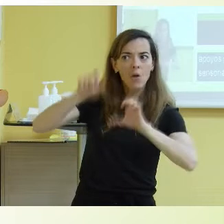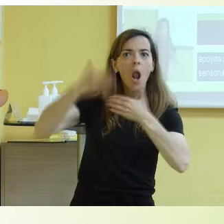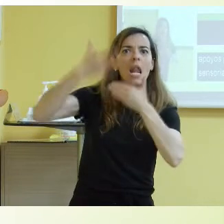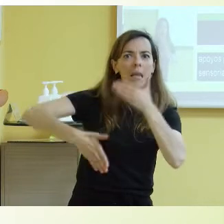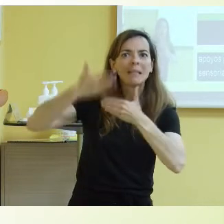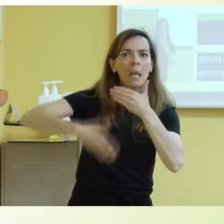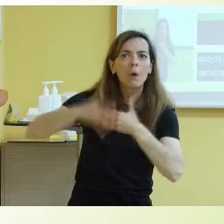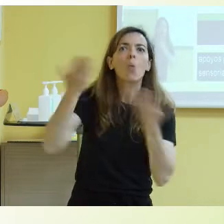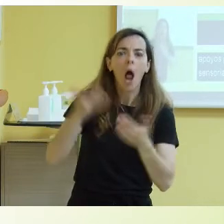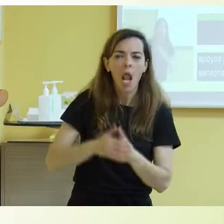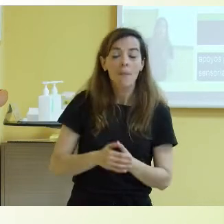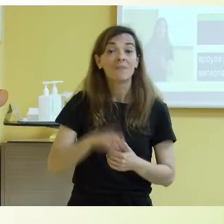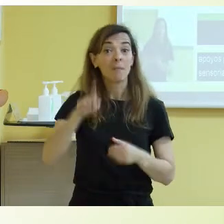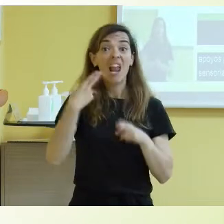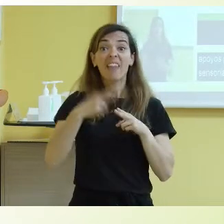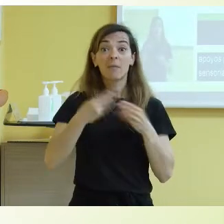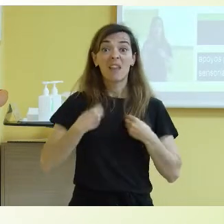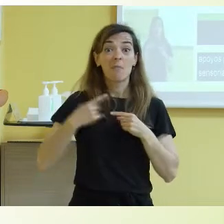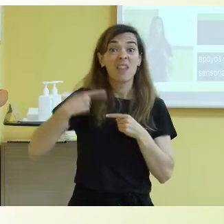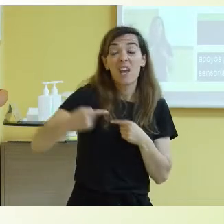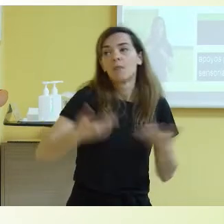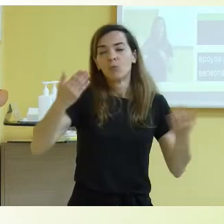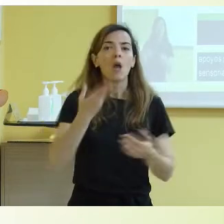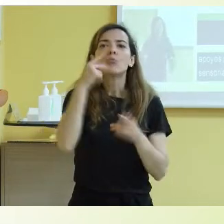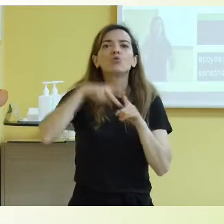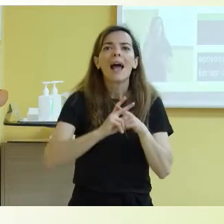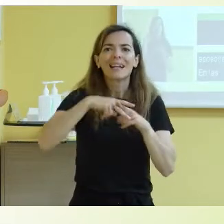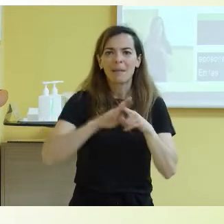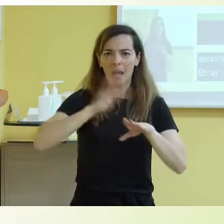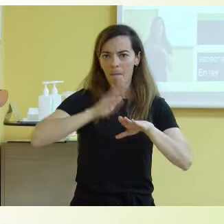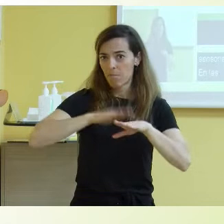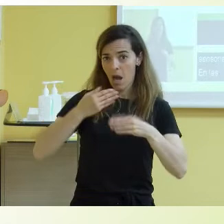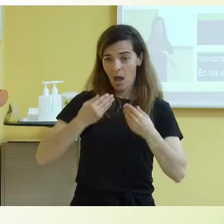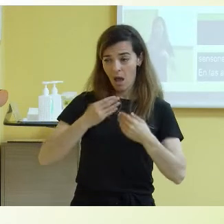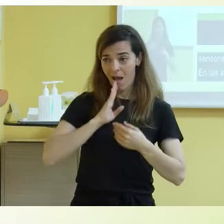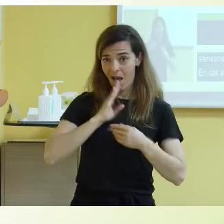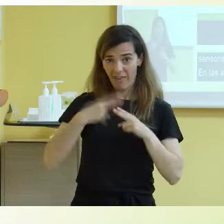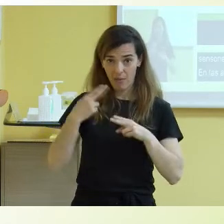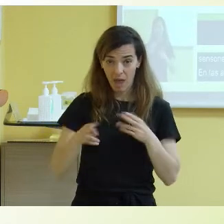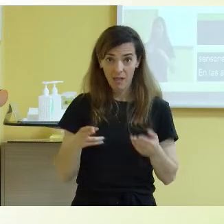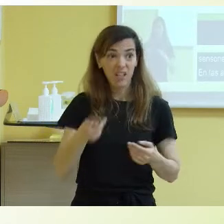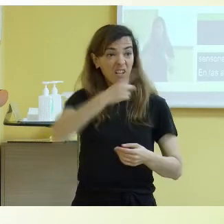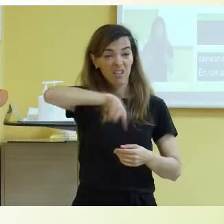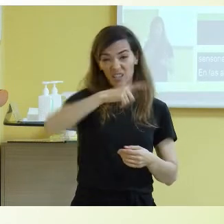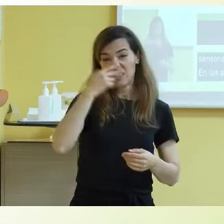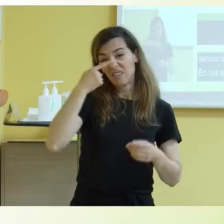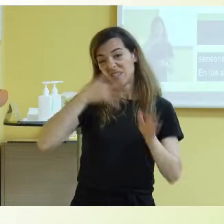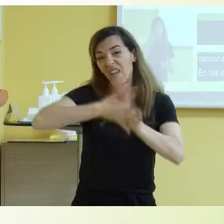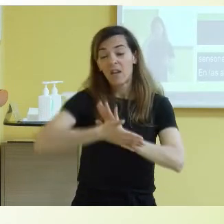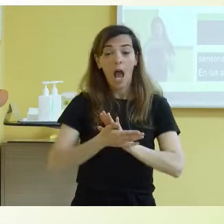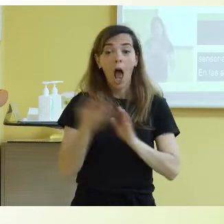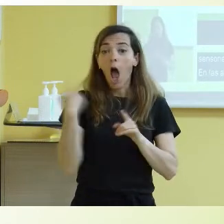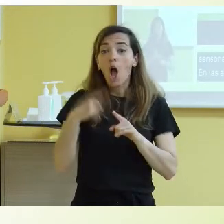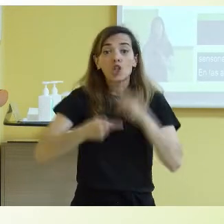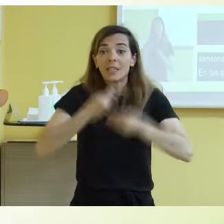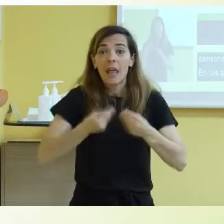tiene. Y las actividades de la vida diaria, hay muchas herramientas para las actividades de la vida diaria, pero bueno, todo el mundo sabemos que nos referimos a las cosas que hacemos desde que